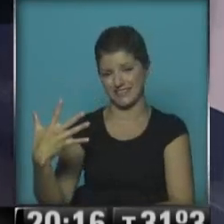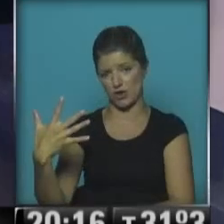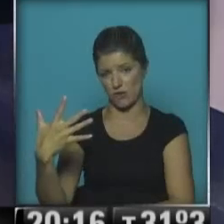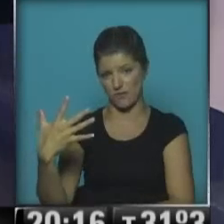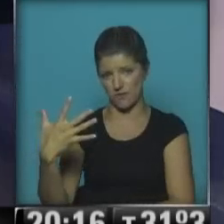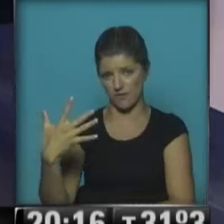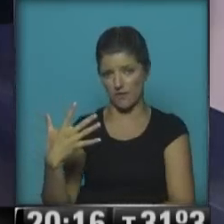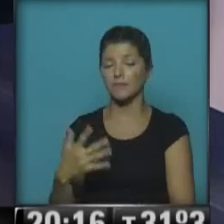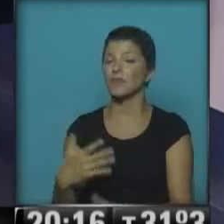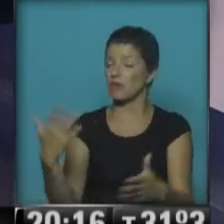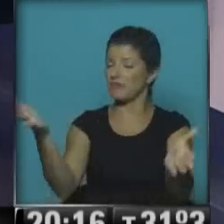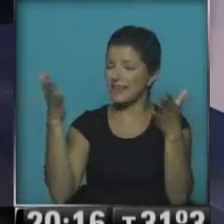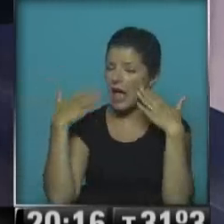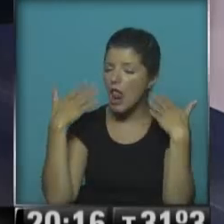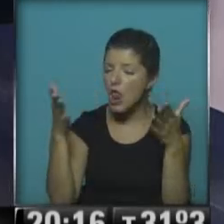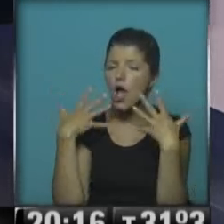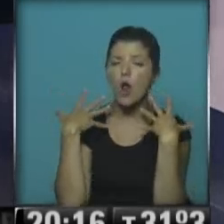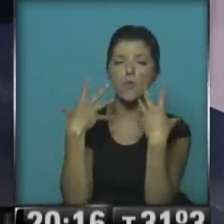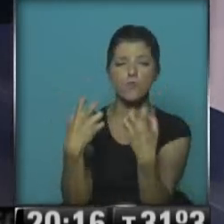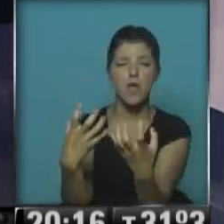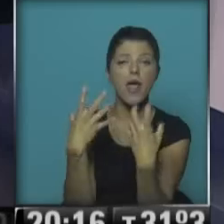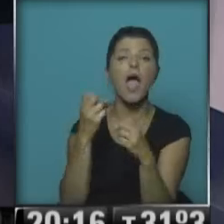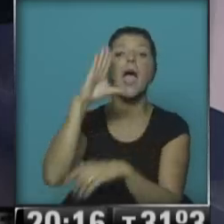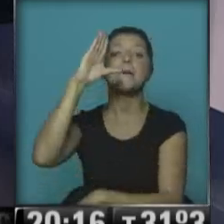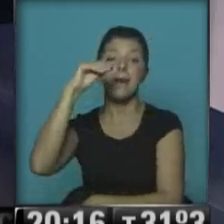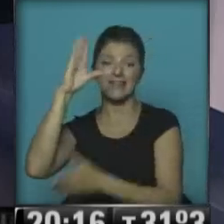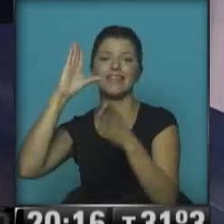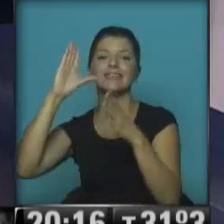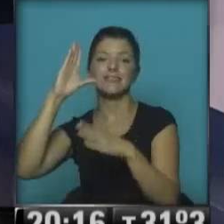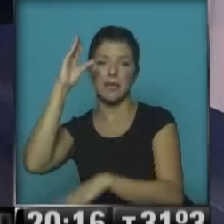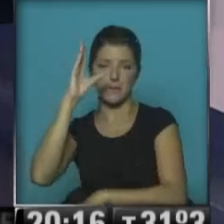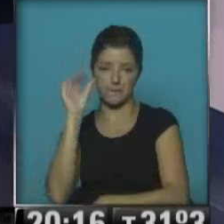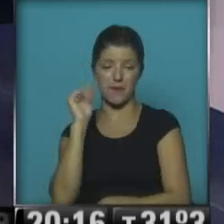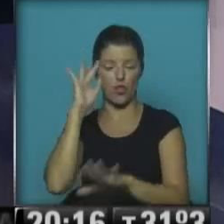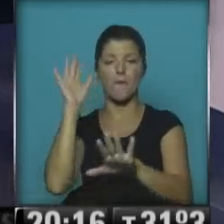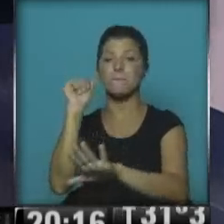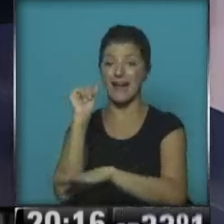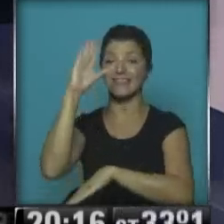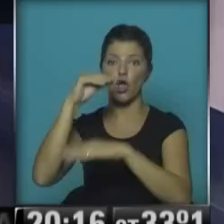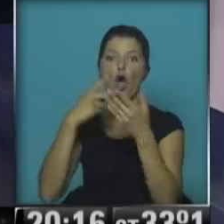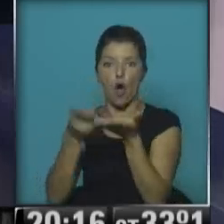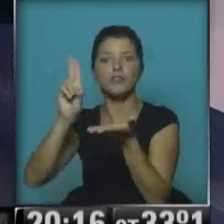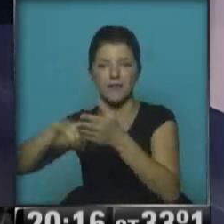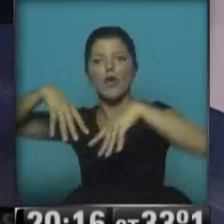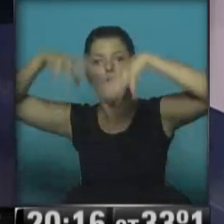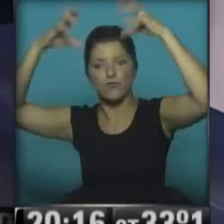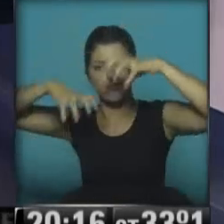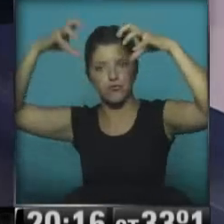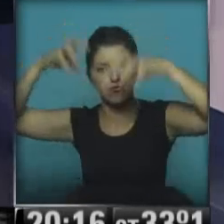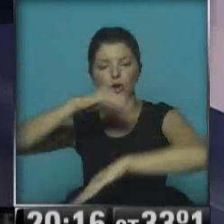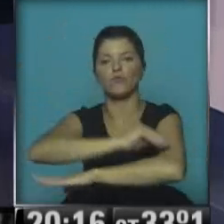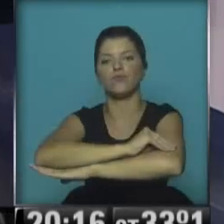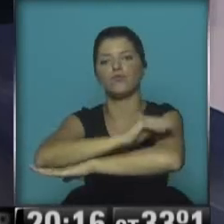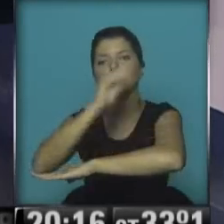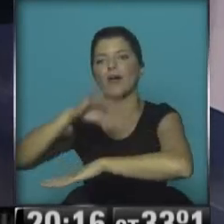grados, con tanto calor, con tanta humedad. Hacia la noche del día martes, nuevamente la posibilidad de precipitaciones que se van a extender durante todo el